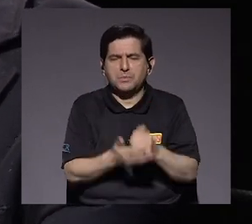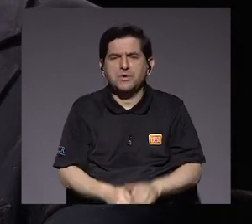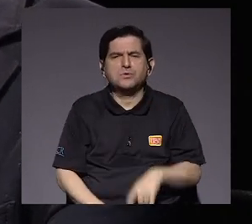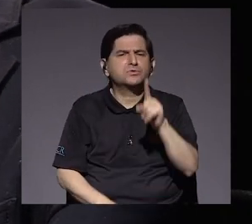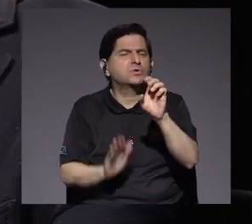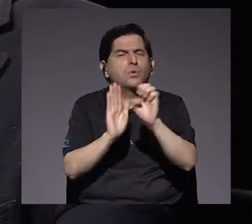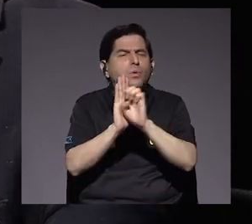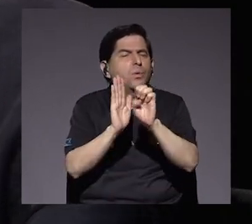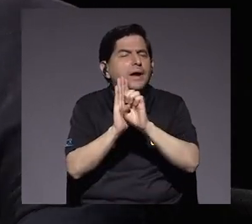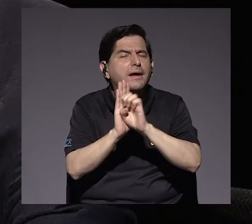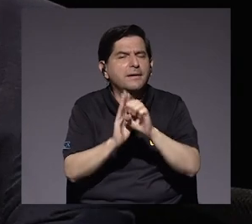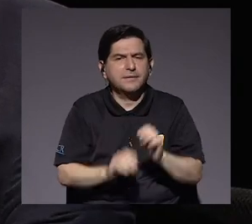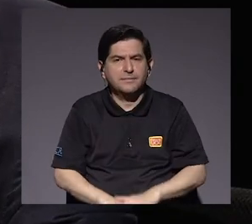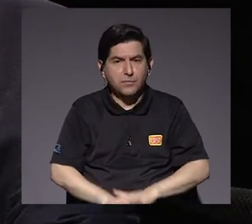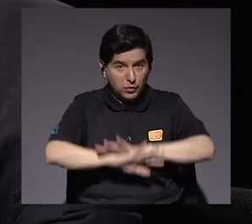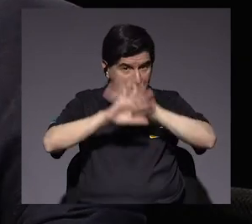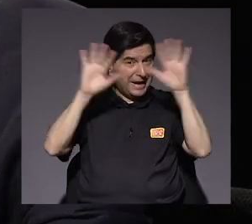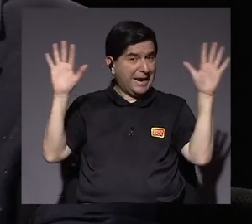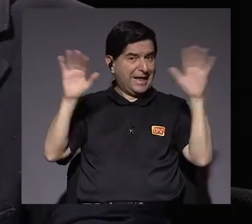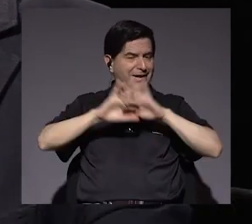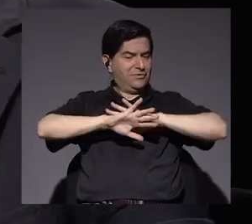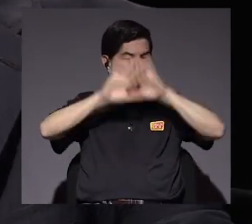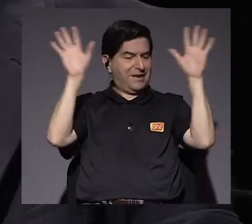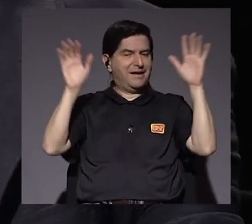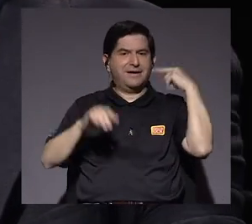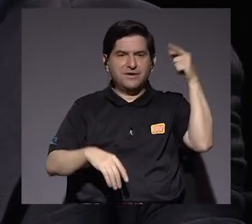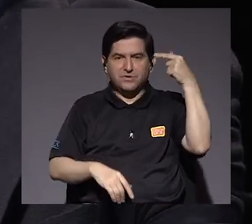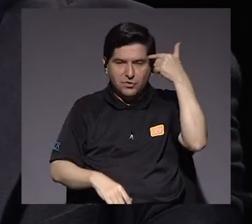Como un ejemplo, para que la comunidad clarísimo, lo entienda.